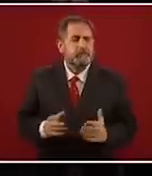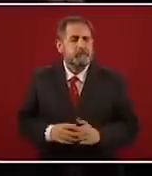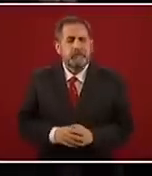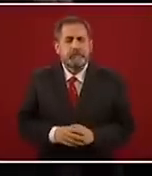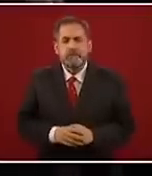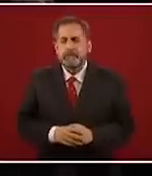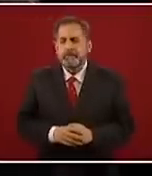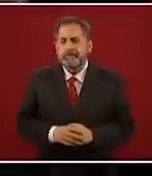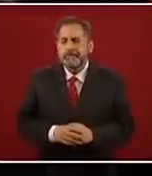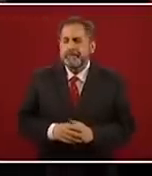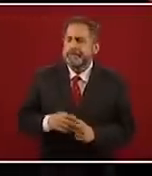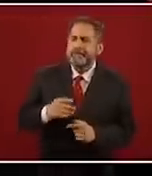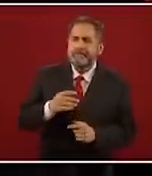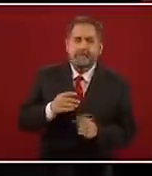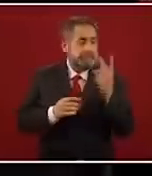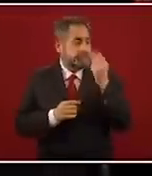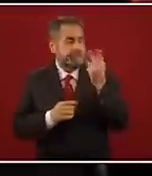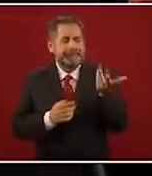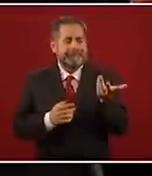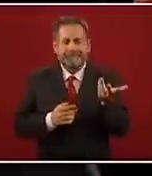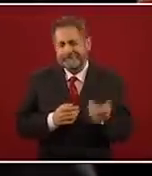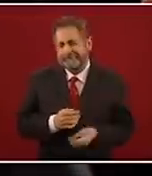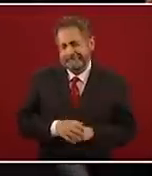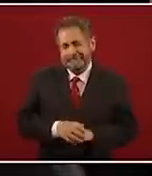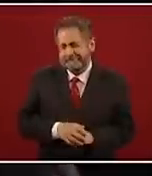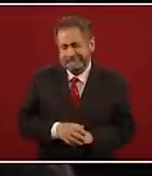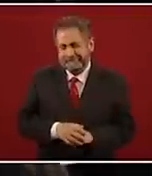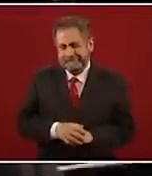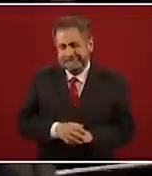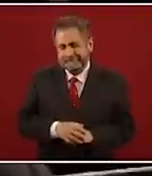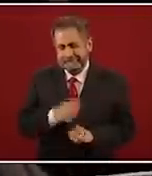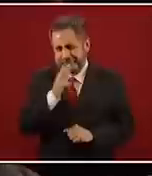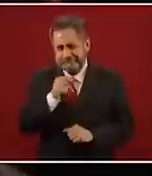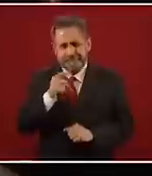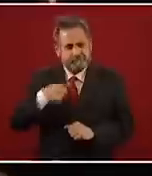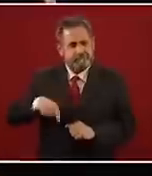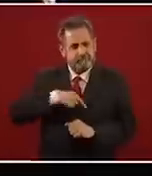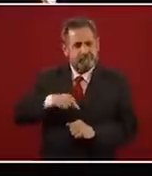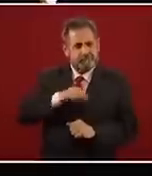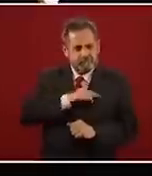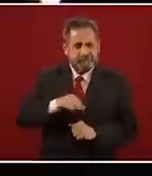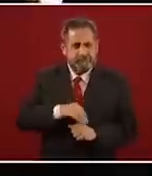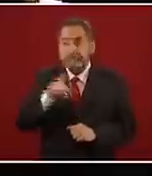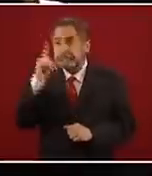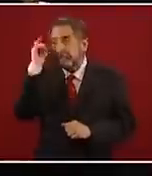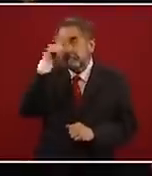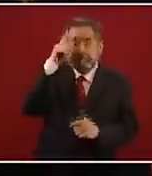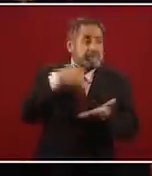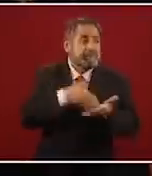no puede ser que se nos dificulte, que haya obstáculos.